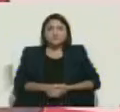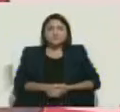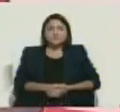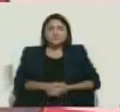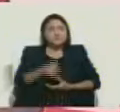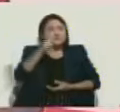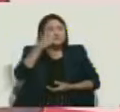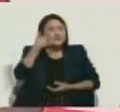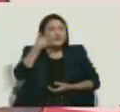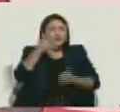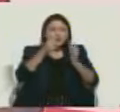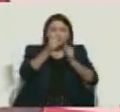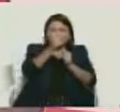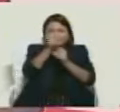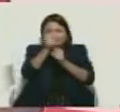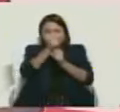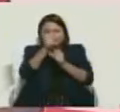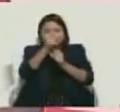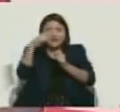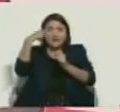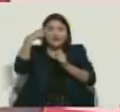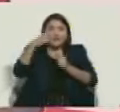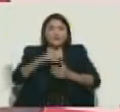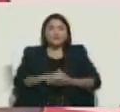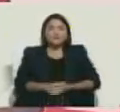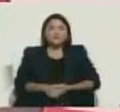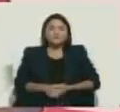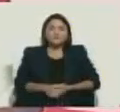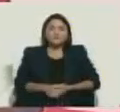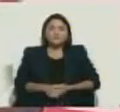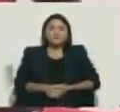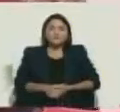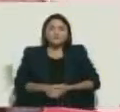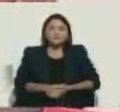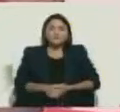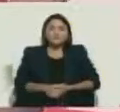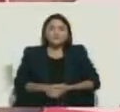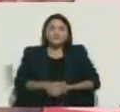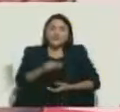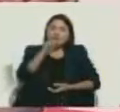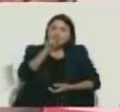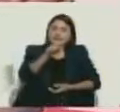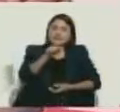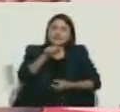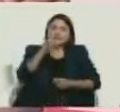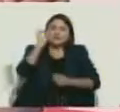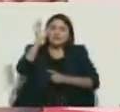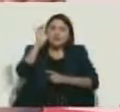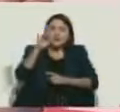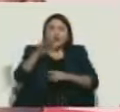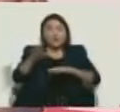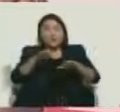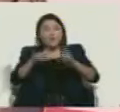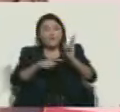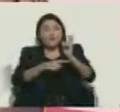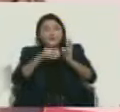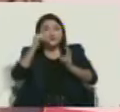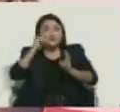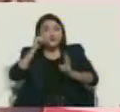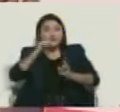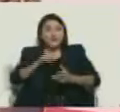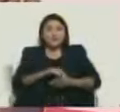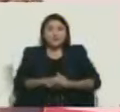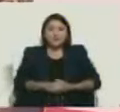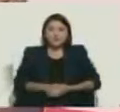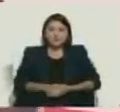reportero de la revolución. Tiene que informar. Estas asambleas de jueves, viernes, sábado, tenemos